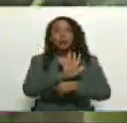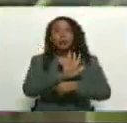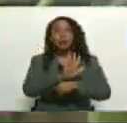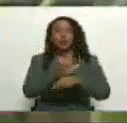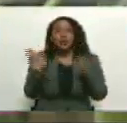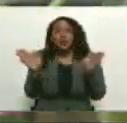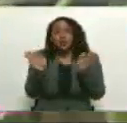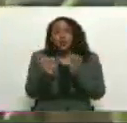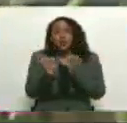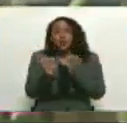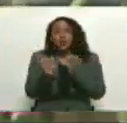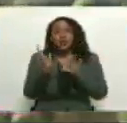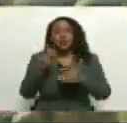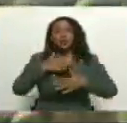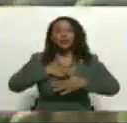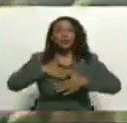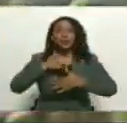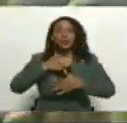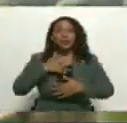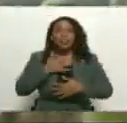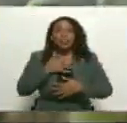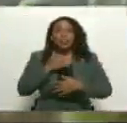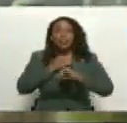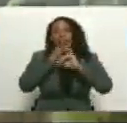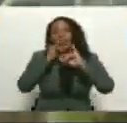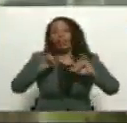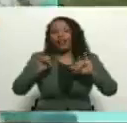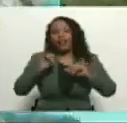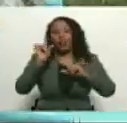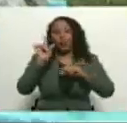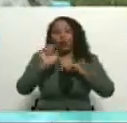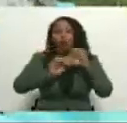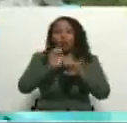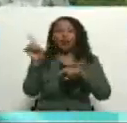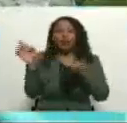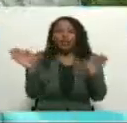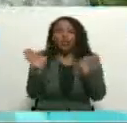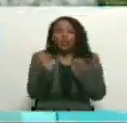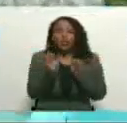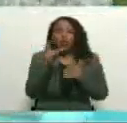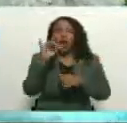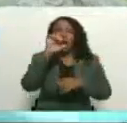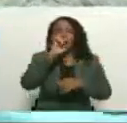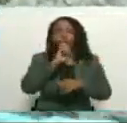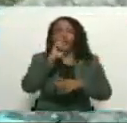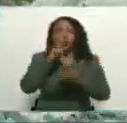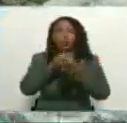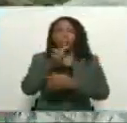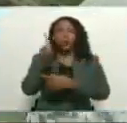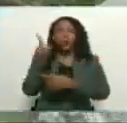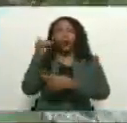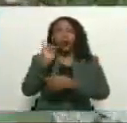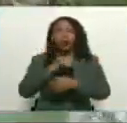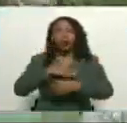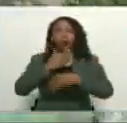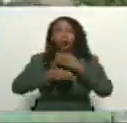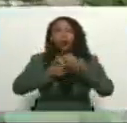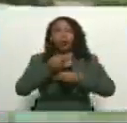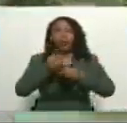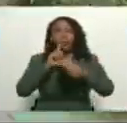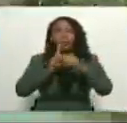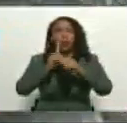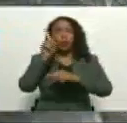la satisfacción que siento yo, presidente, que una de esas cachorras que nosotros detectamos en el año 2021, la hemos podido volver a detectar hace un